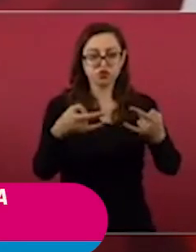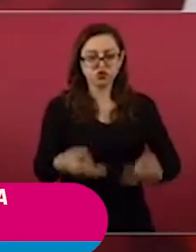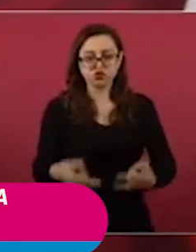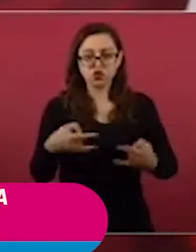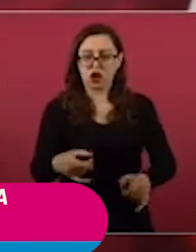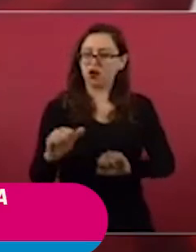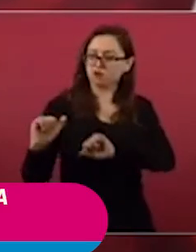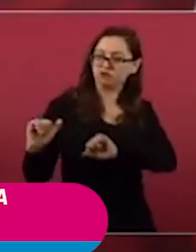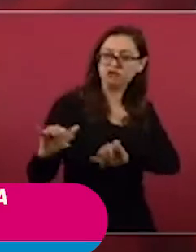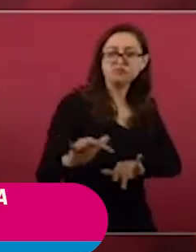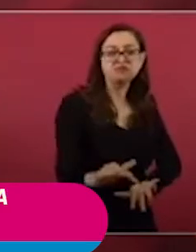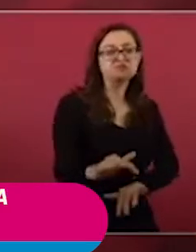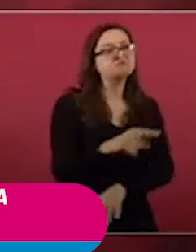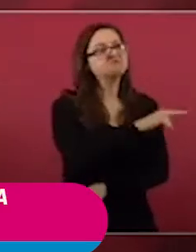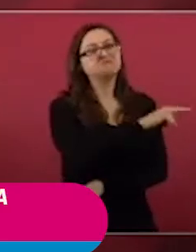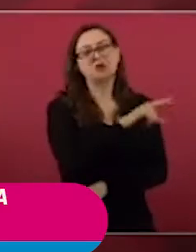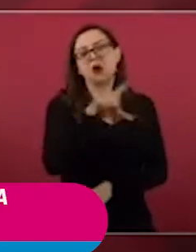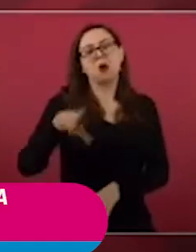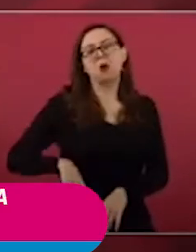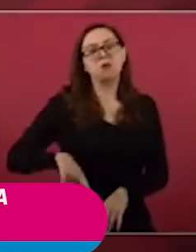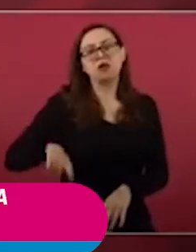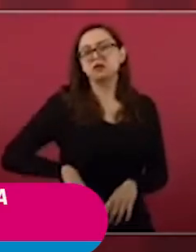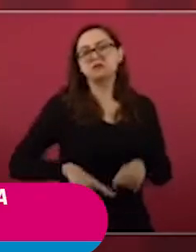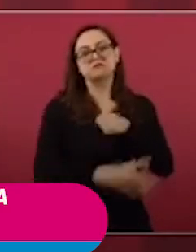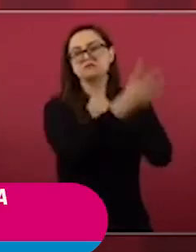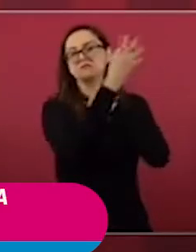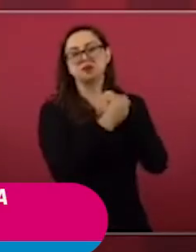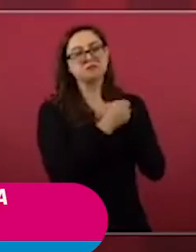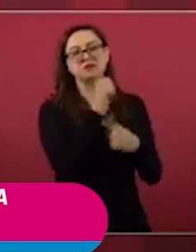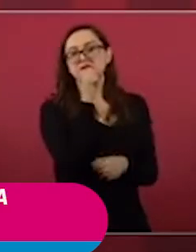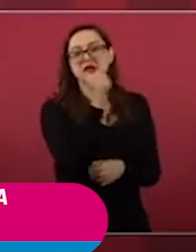llegar al Zócalo. Estuvimos como 2 años